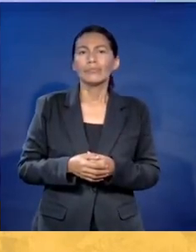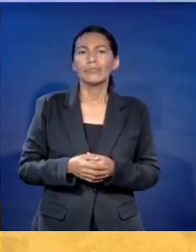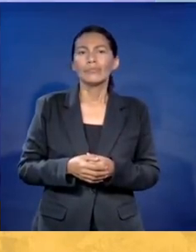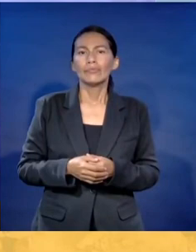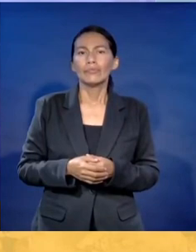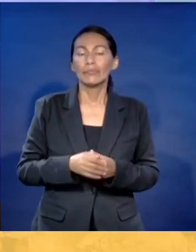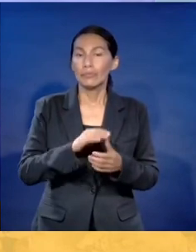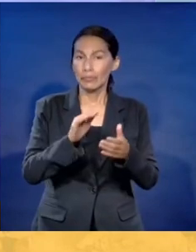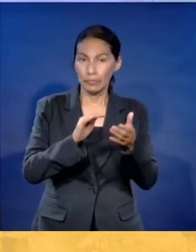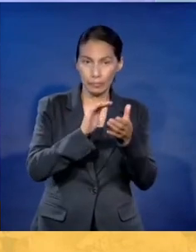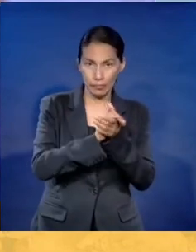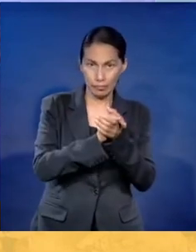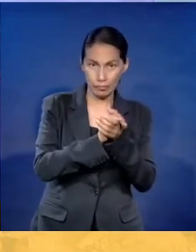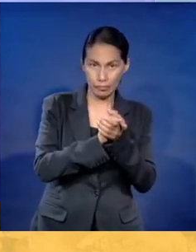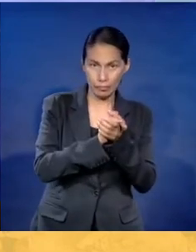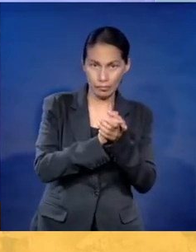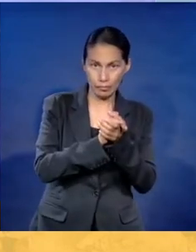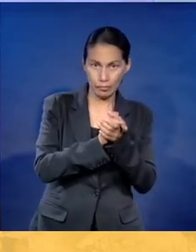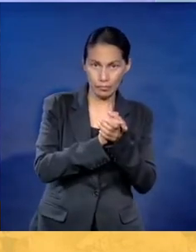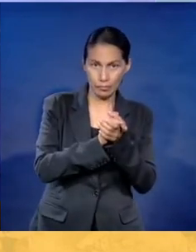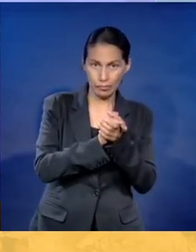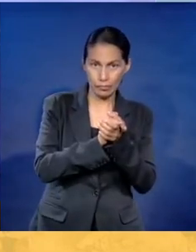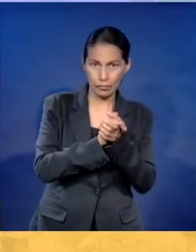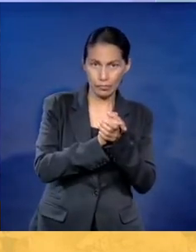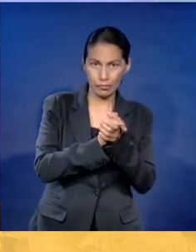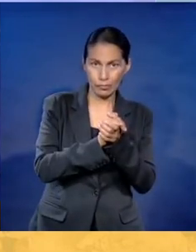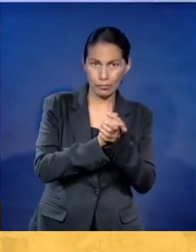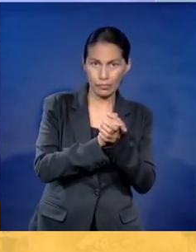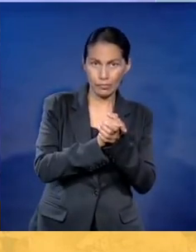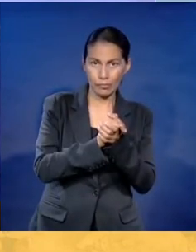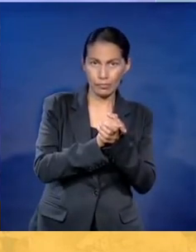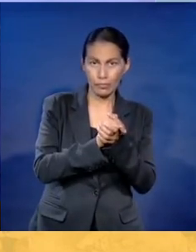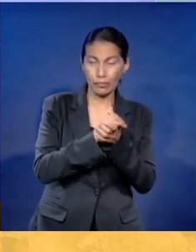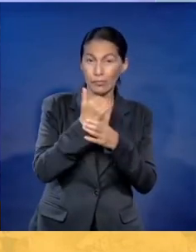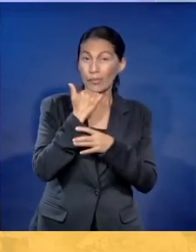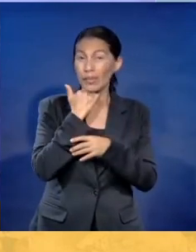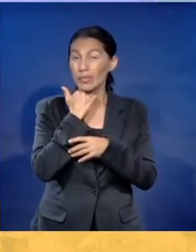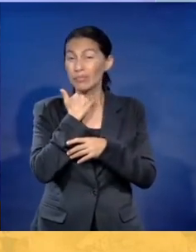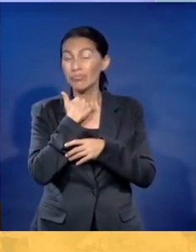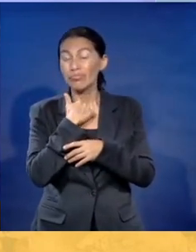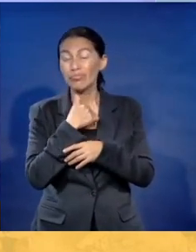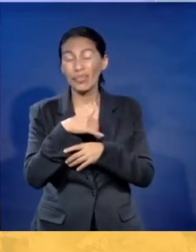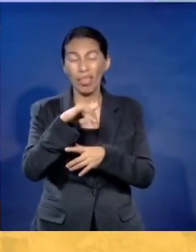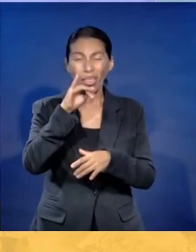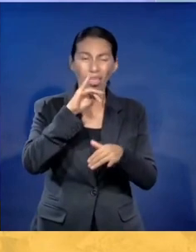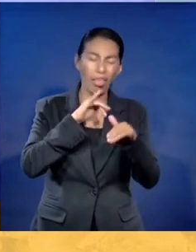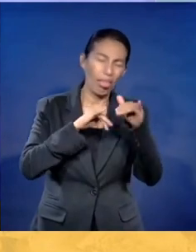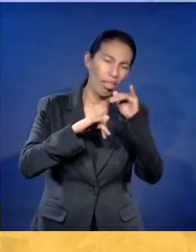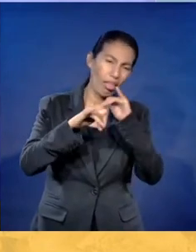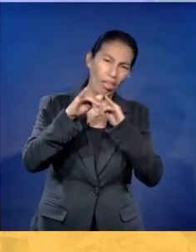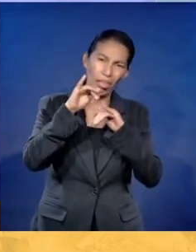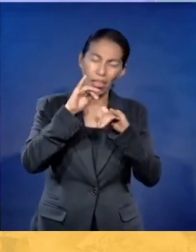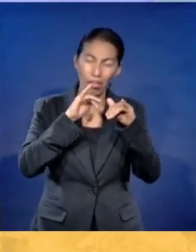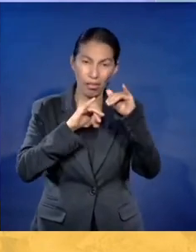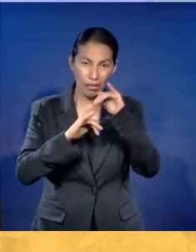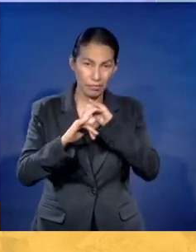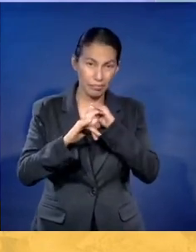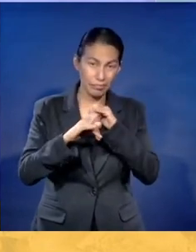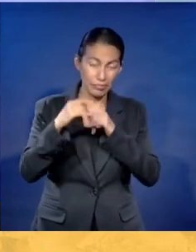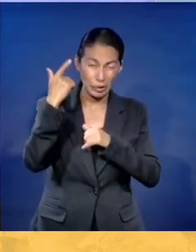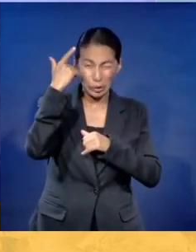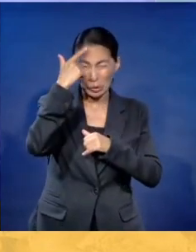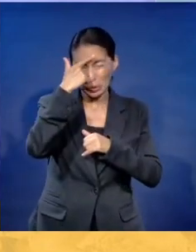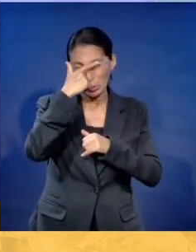hay esposos que toman alcohol lejos de aquí cerca de allá lugar que jamás conocerá y tienden a llegar noche